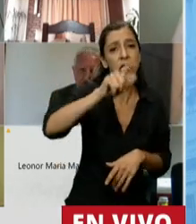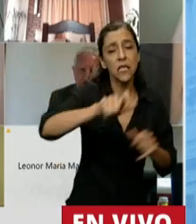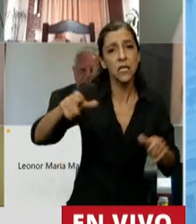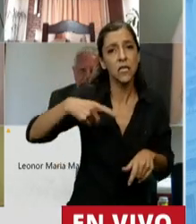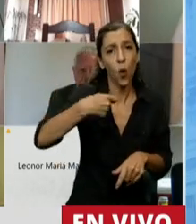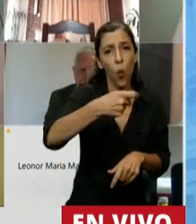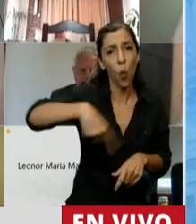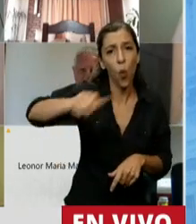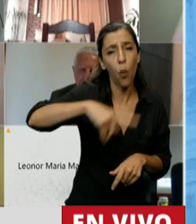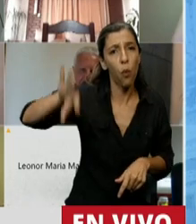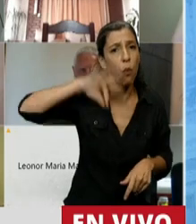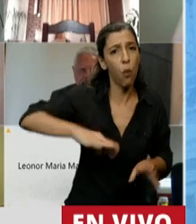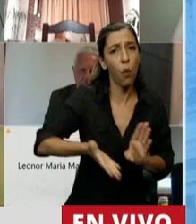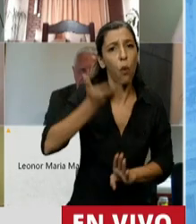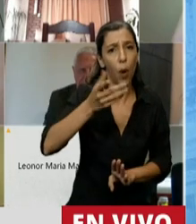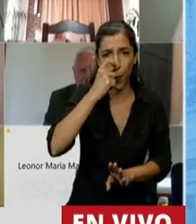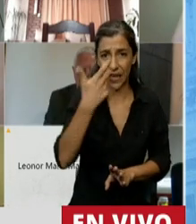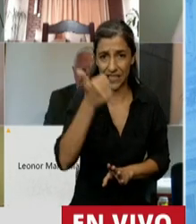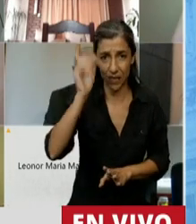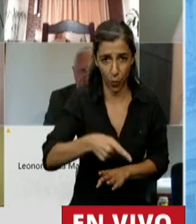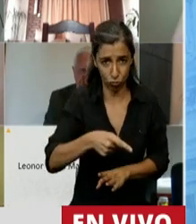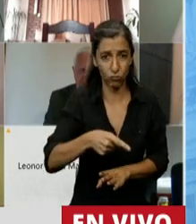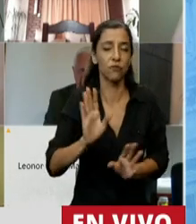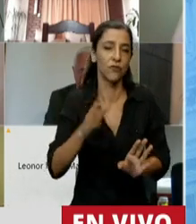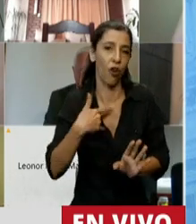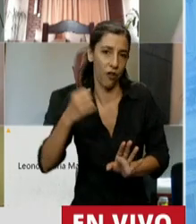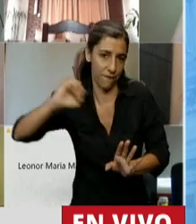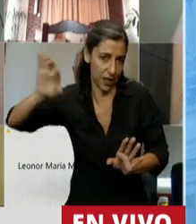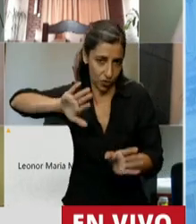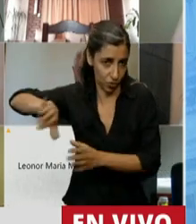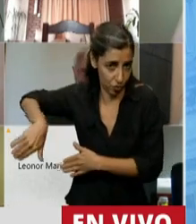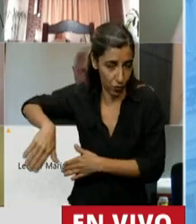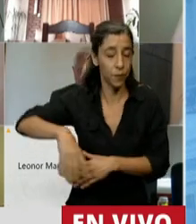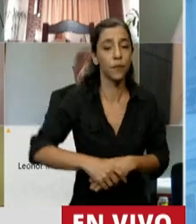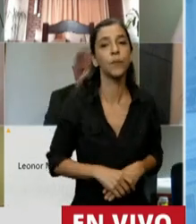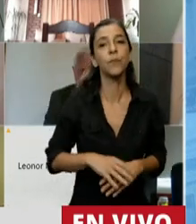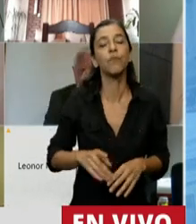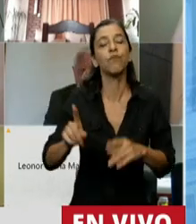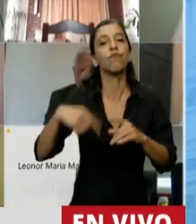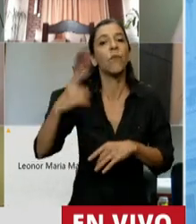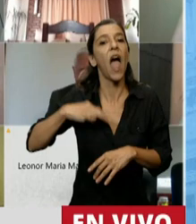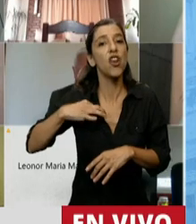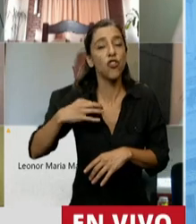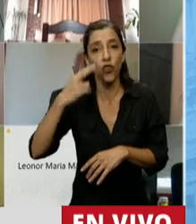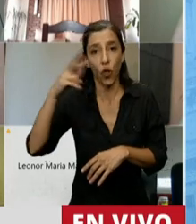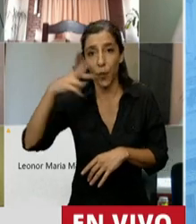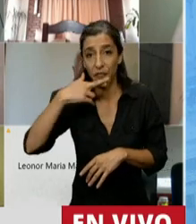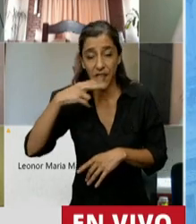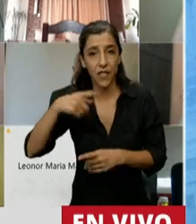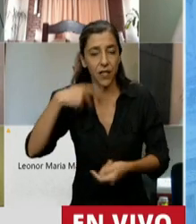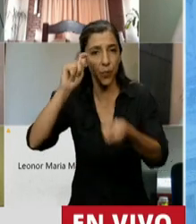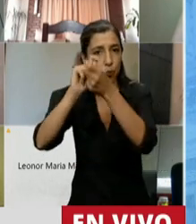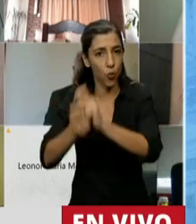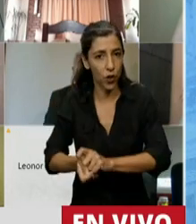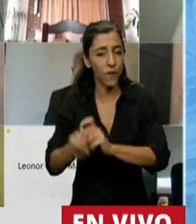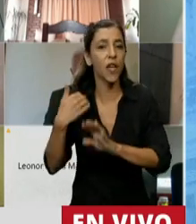un 26% descontando la inflación. En 2017 se modificó la fórmula, ajustando los saberes en un 70%